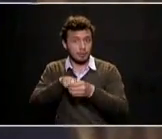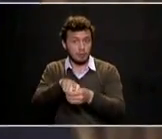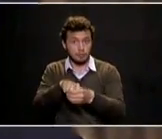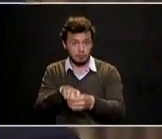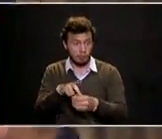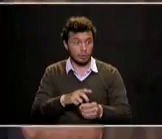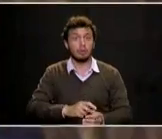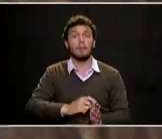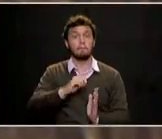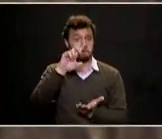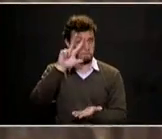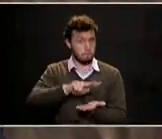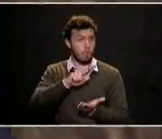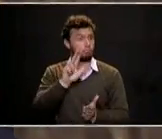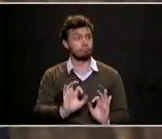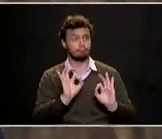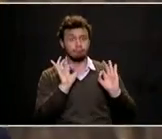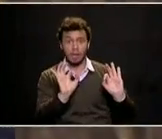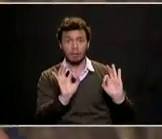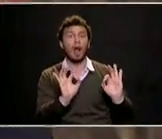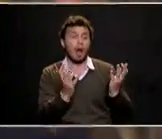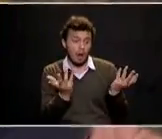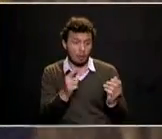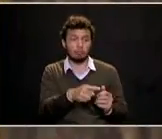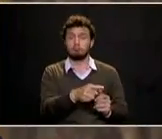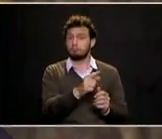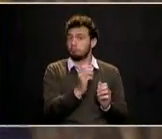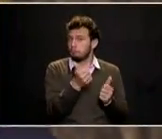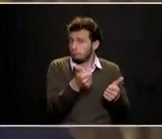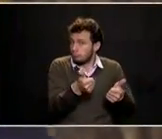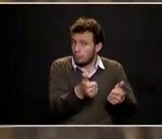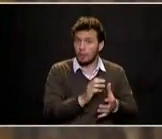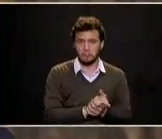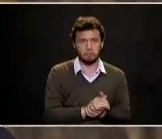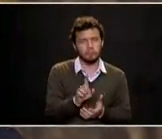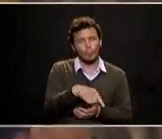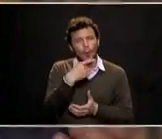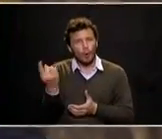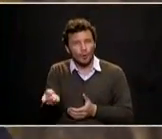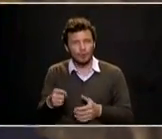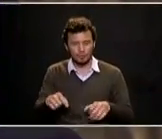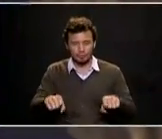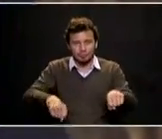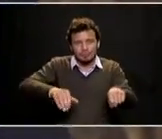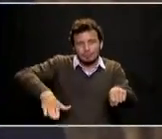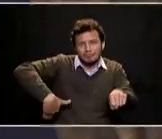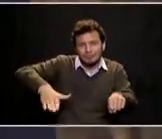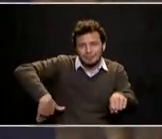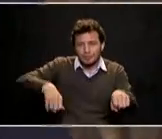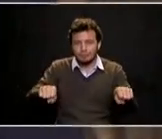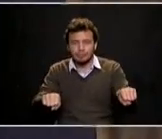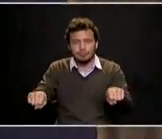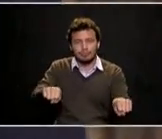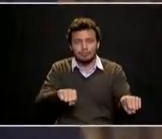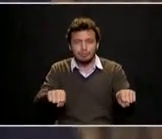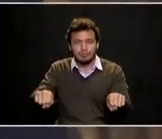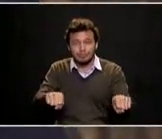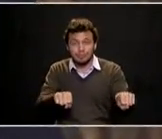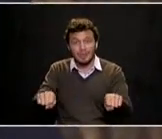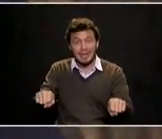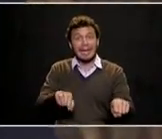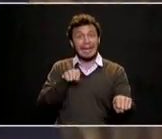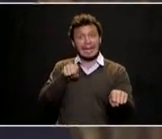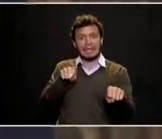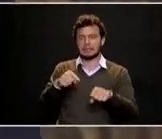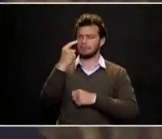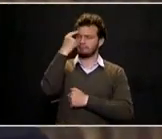defendiendo. Frente a las patinetas, hemos debatido mucho al respecto. Me parece que se requieren unas regulaciones, por